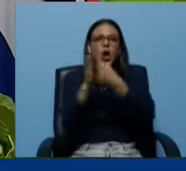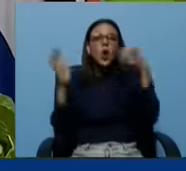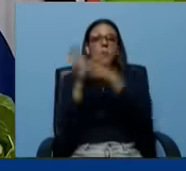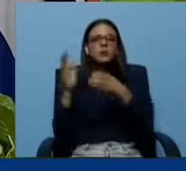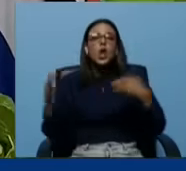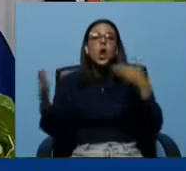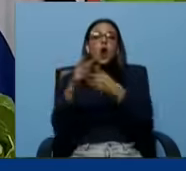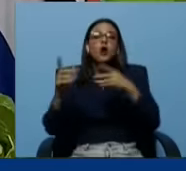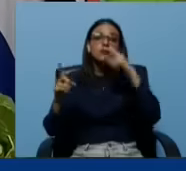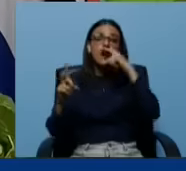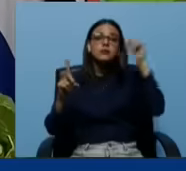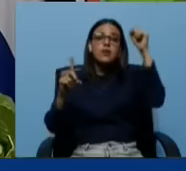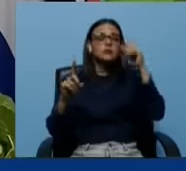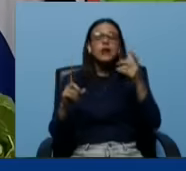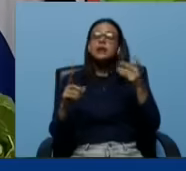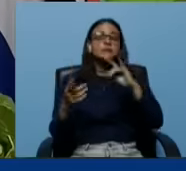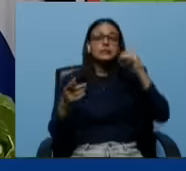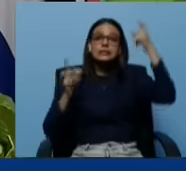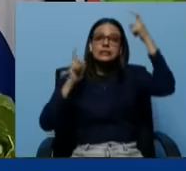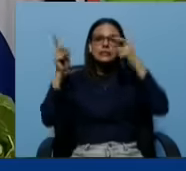Chávez?